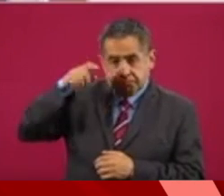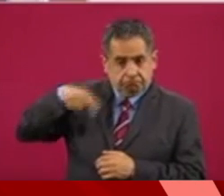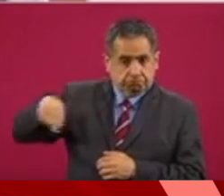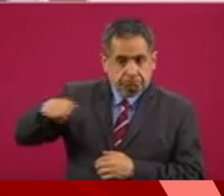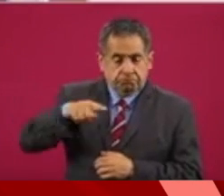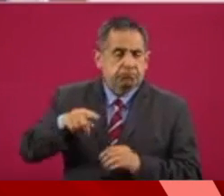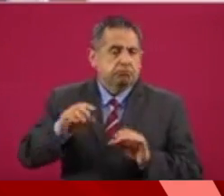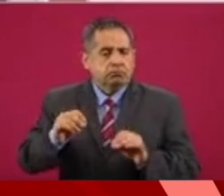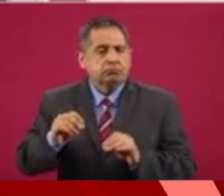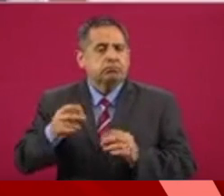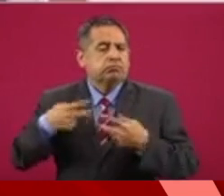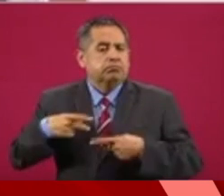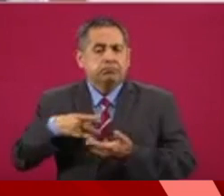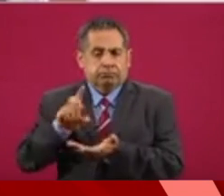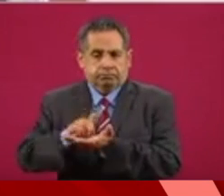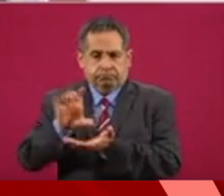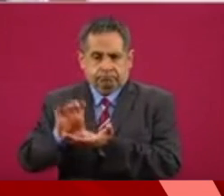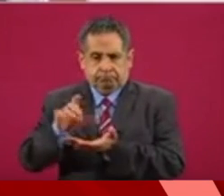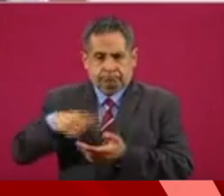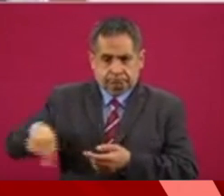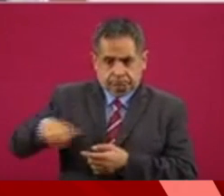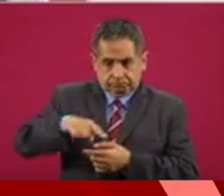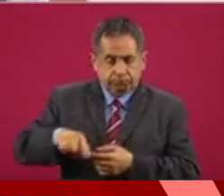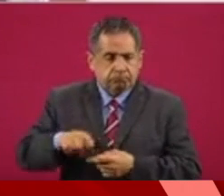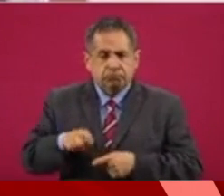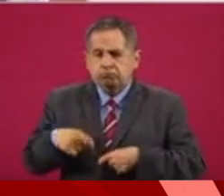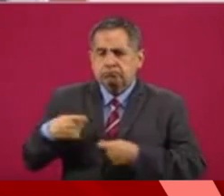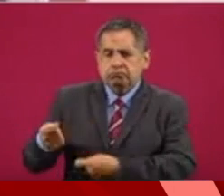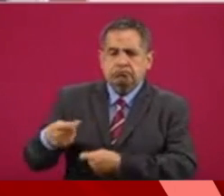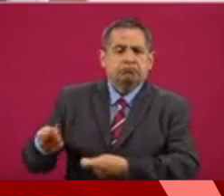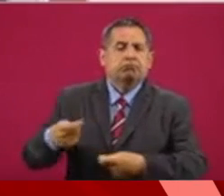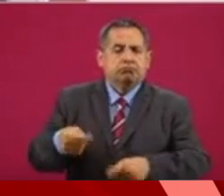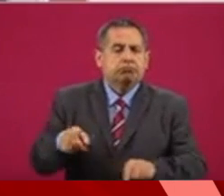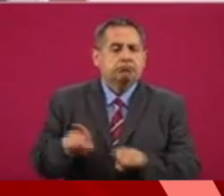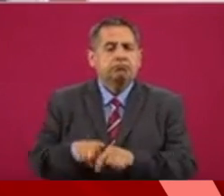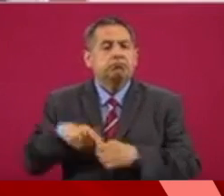personas con discapacidad recibirán este monto para el próximo año.